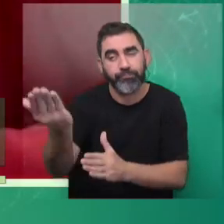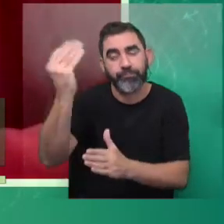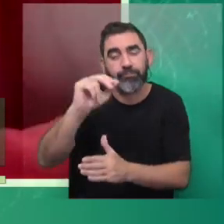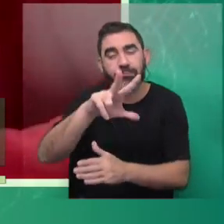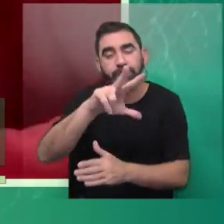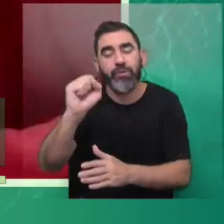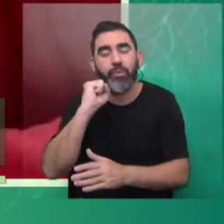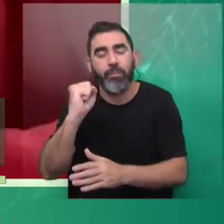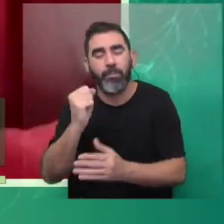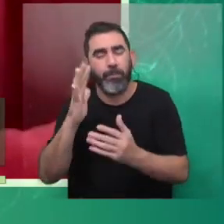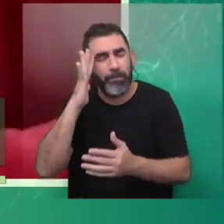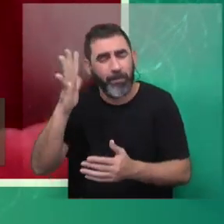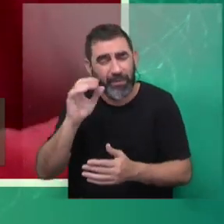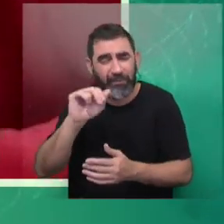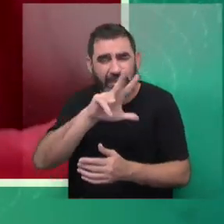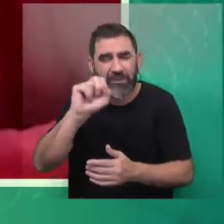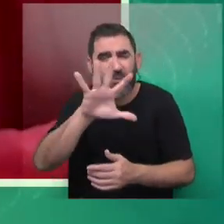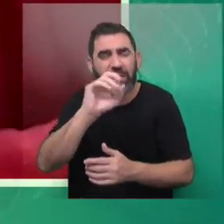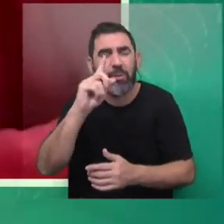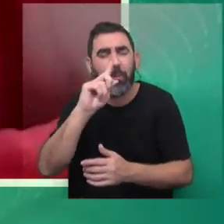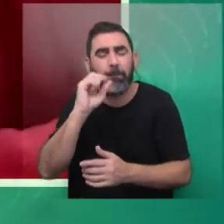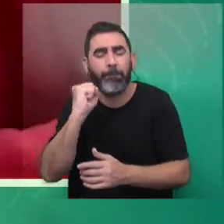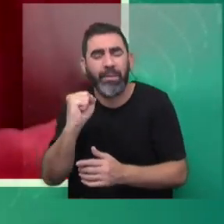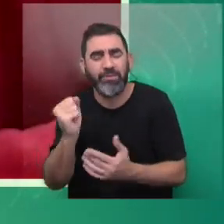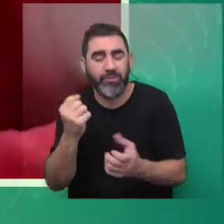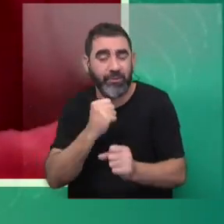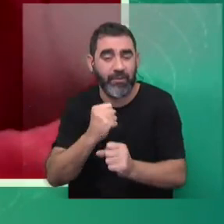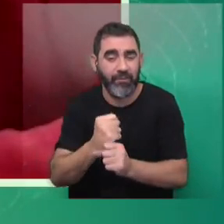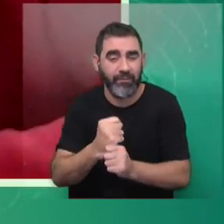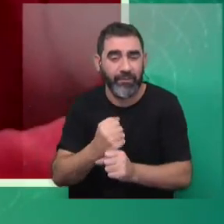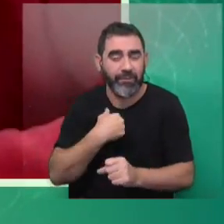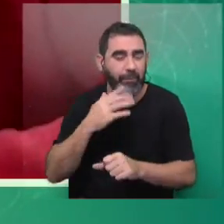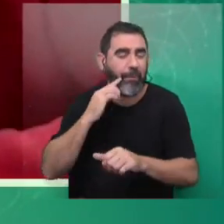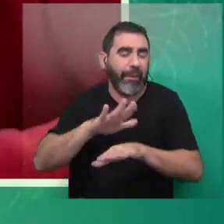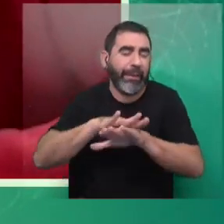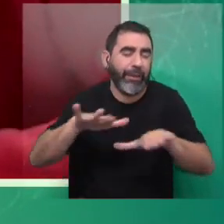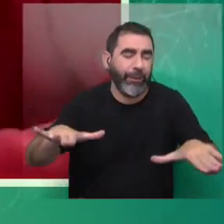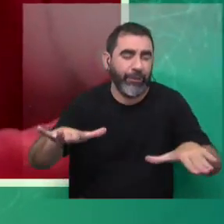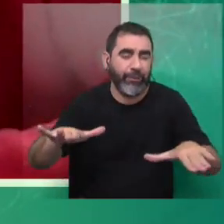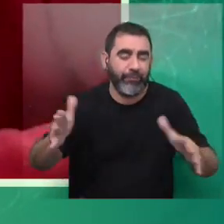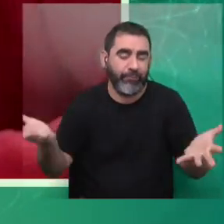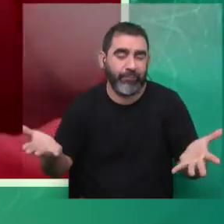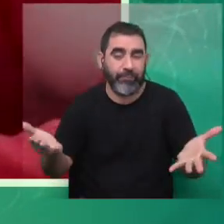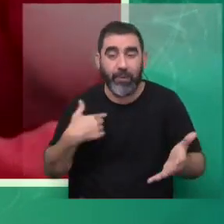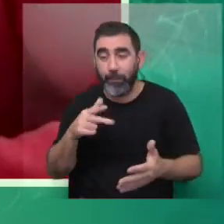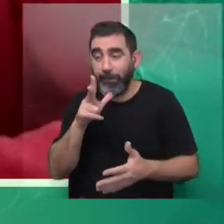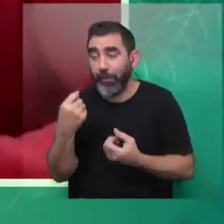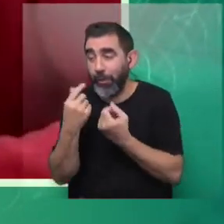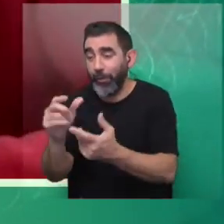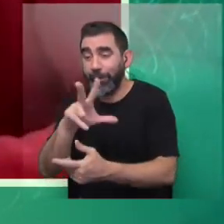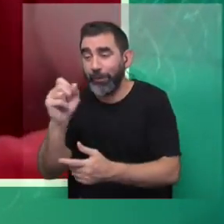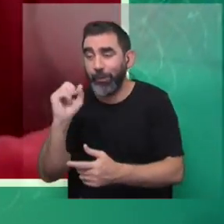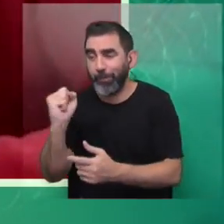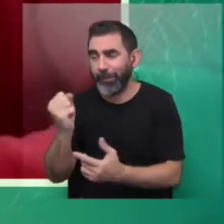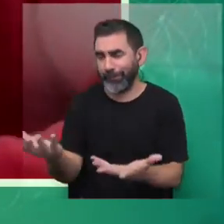300 pesos más o menos entre 300 y 500 pesos para los trabajadores se piensa que som que que hasta mi hijo da 300